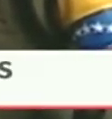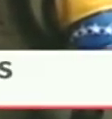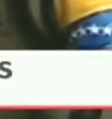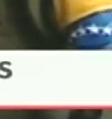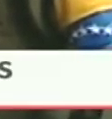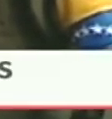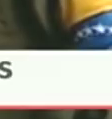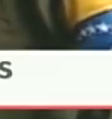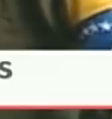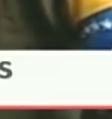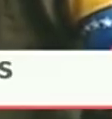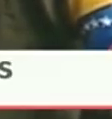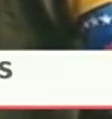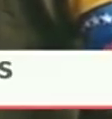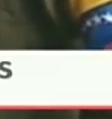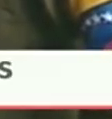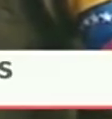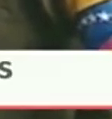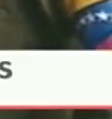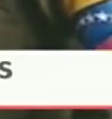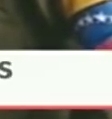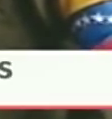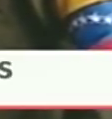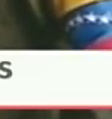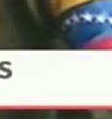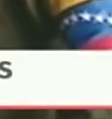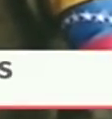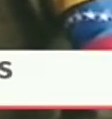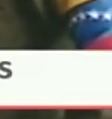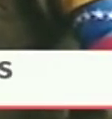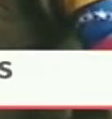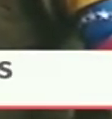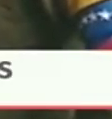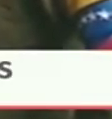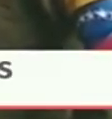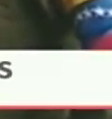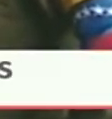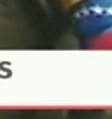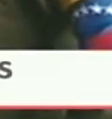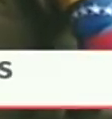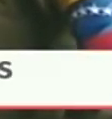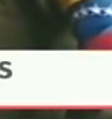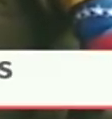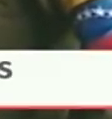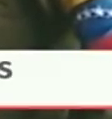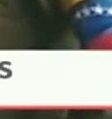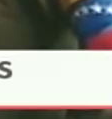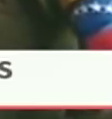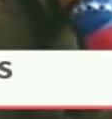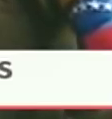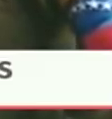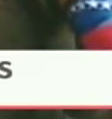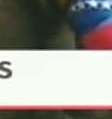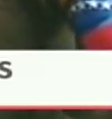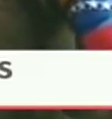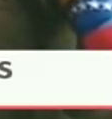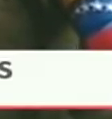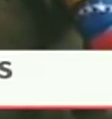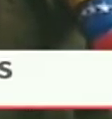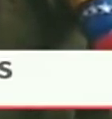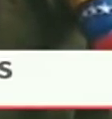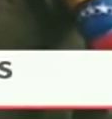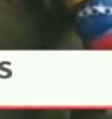un ejemplo a la historia y al mundo y decir que en Venezuela hay una Fuerza Armada Nacional Bolivariana